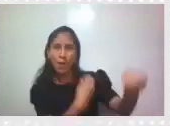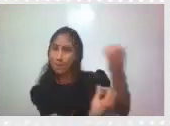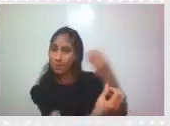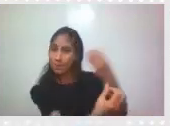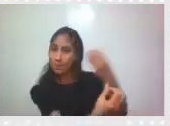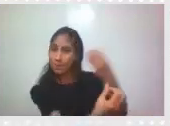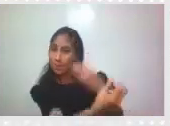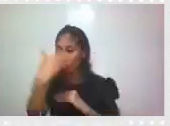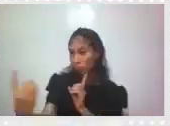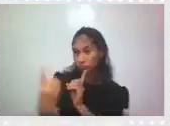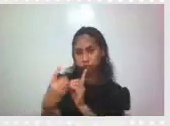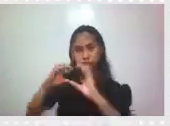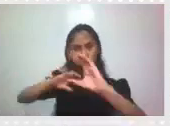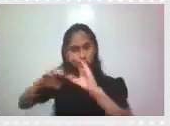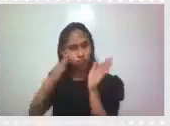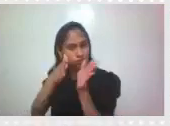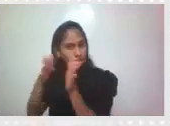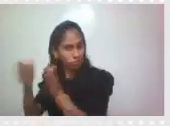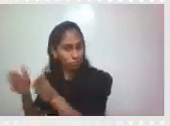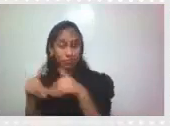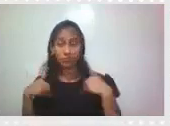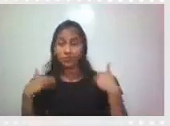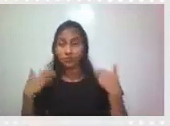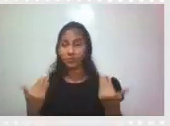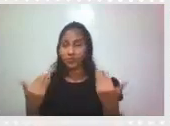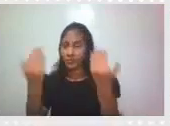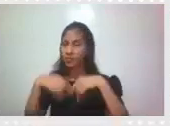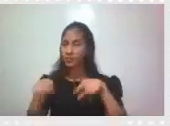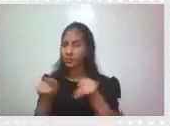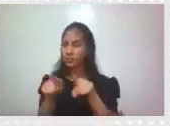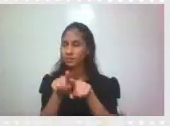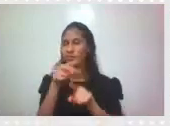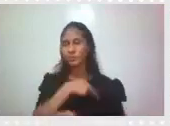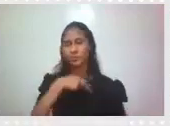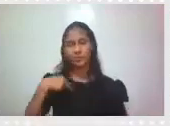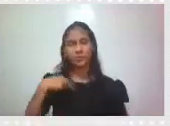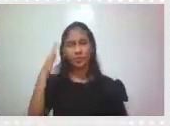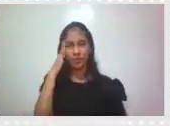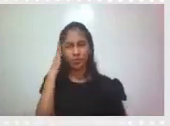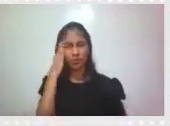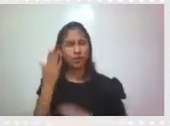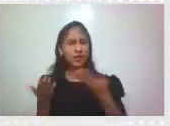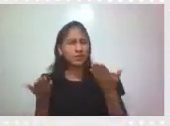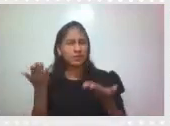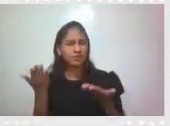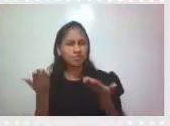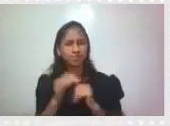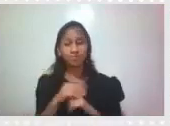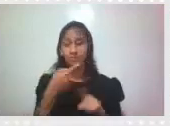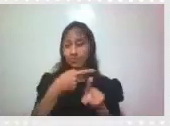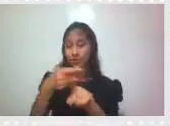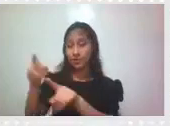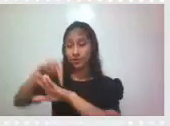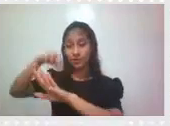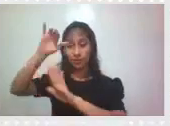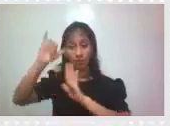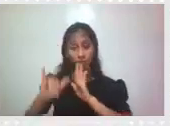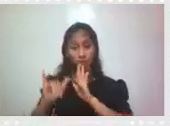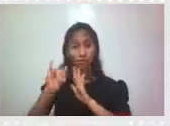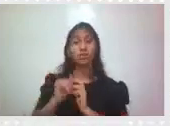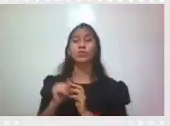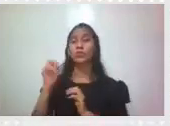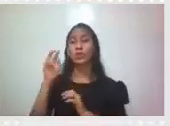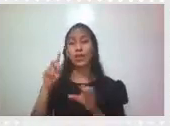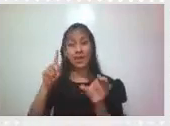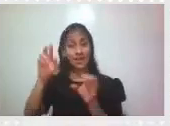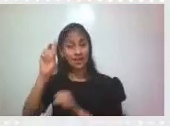certificación ambiental. Nosotros sabemos que los proyectos de inversión se desarrollan en